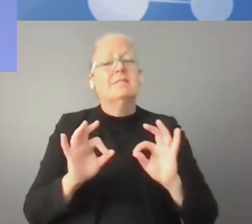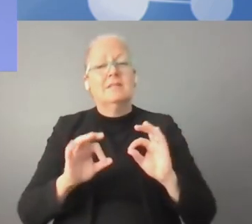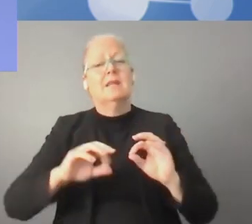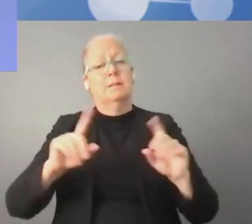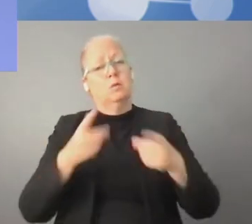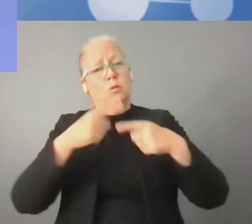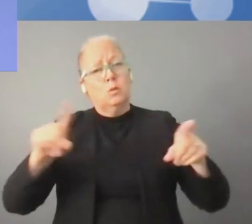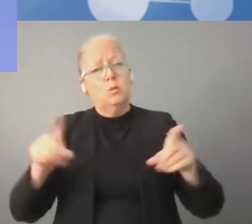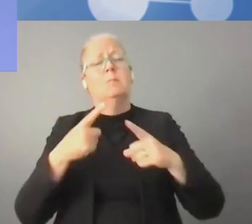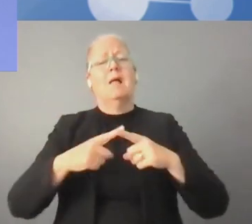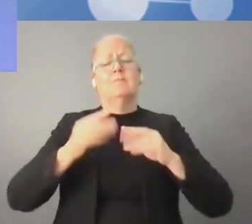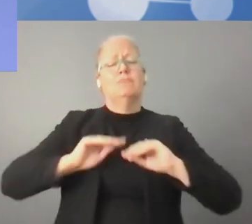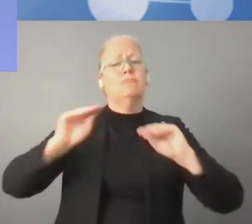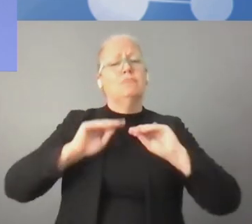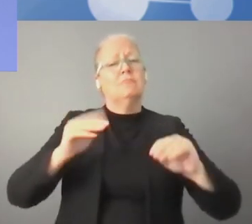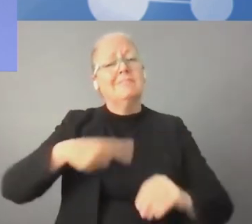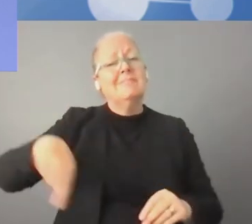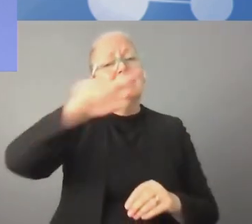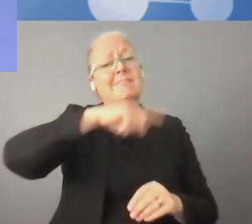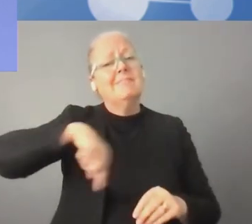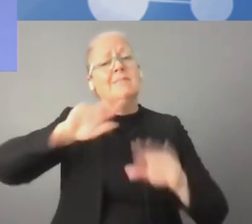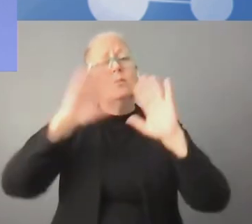Y además este artista